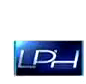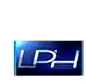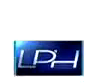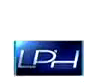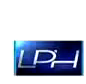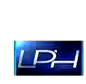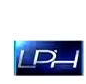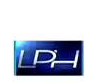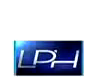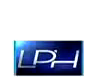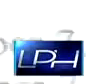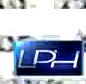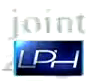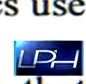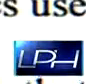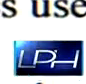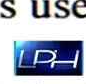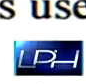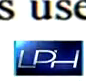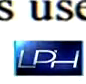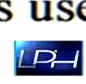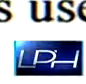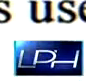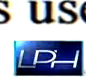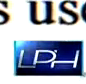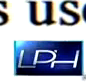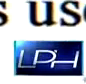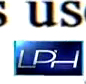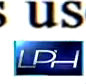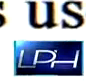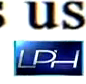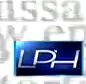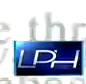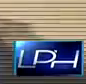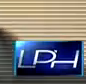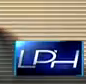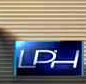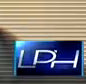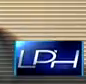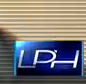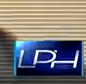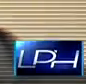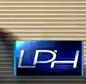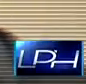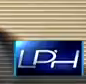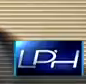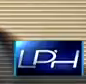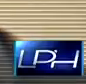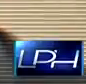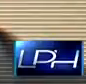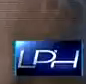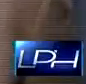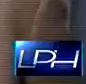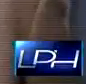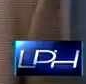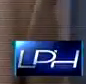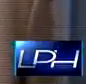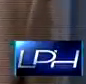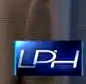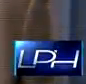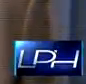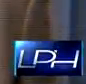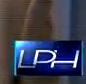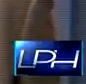que Venezuela es una amenaza para la seguridad nacional de los Estados Unidos. Cuando establecimos estas sanciones, fue por